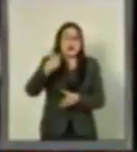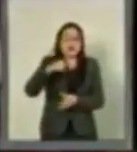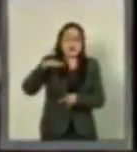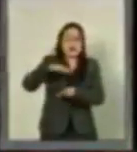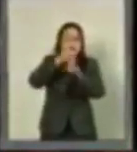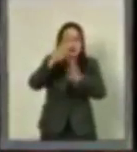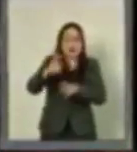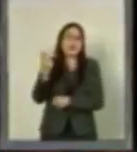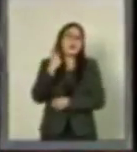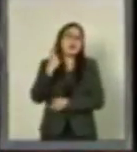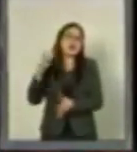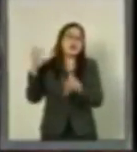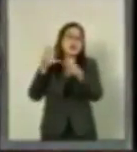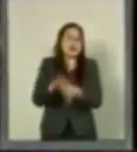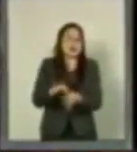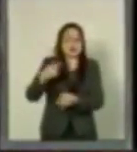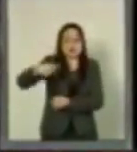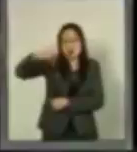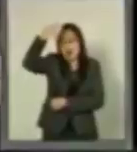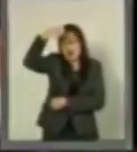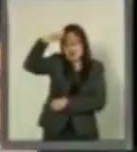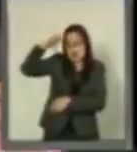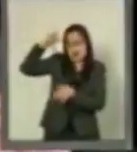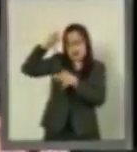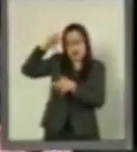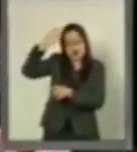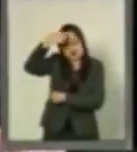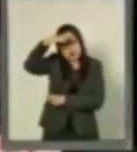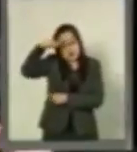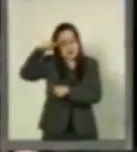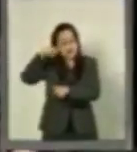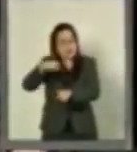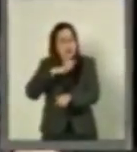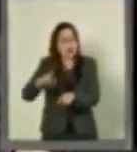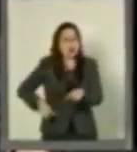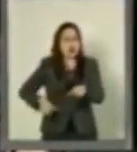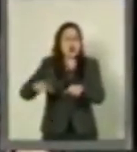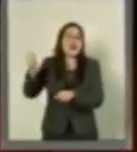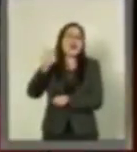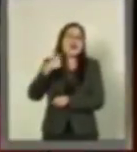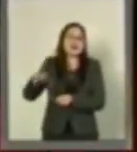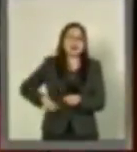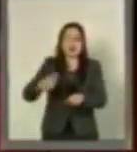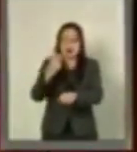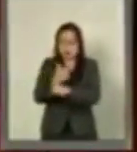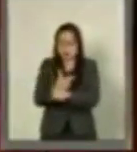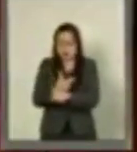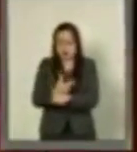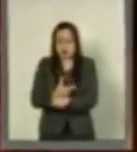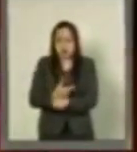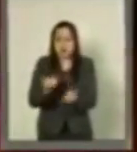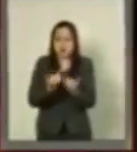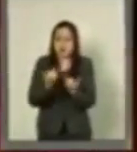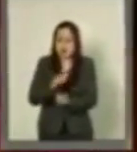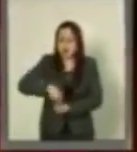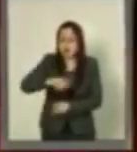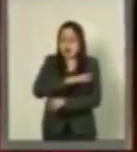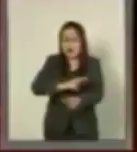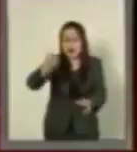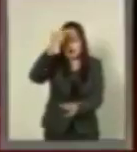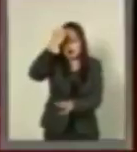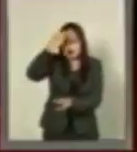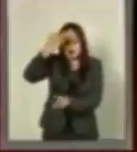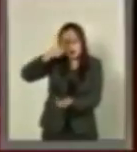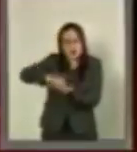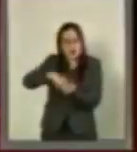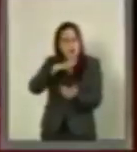política, con su experiencia como es gobernador, con el reconocimiento que le